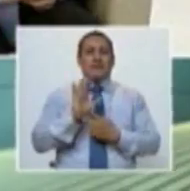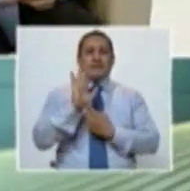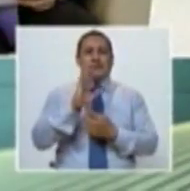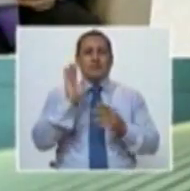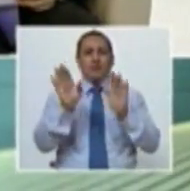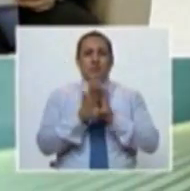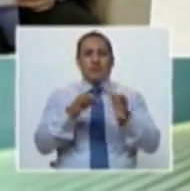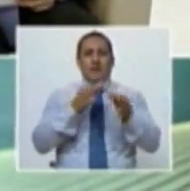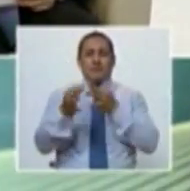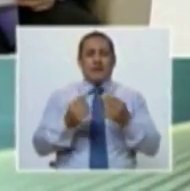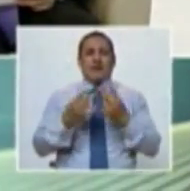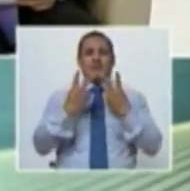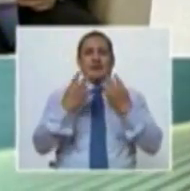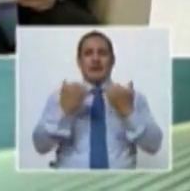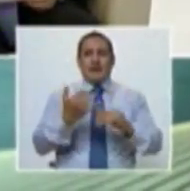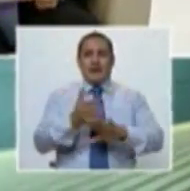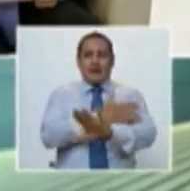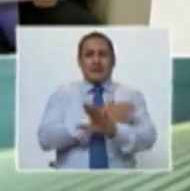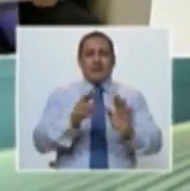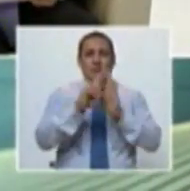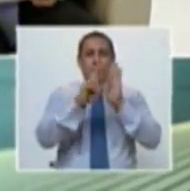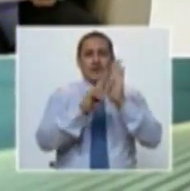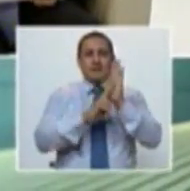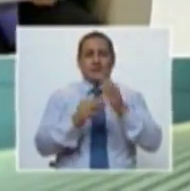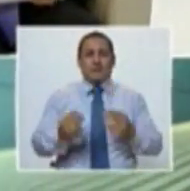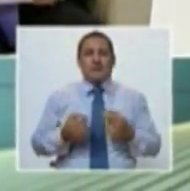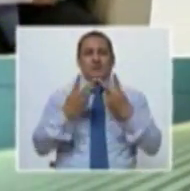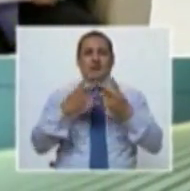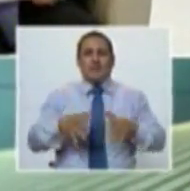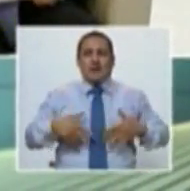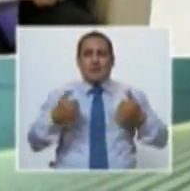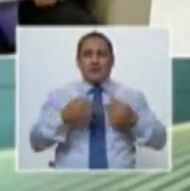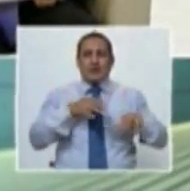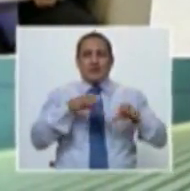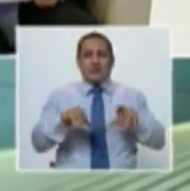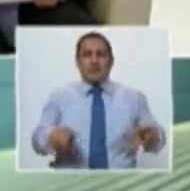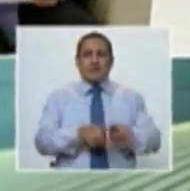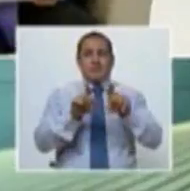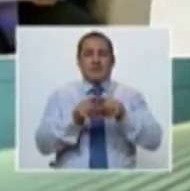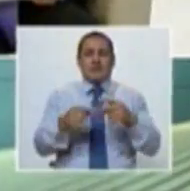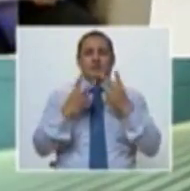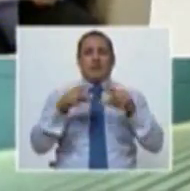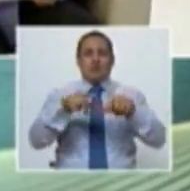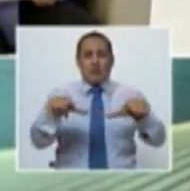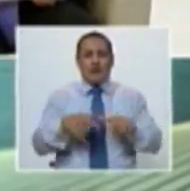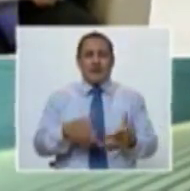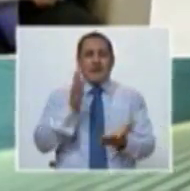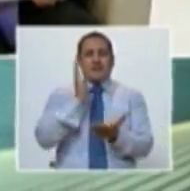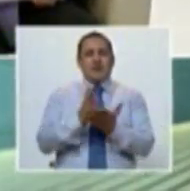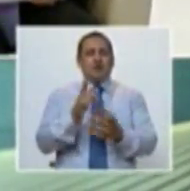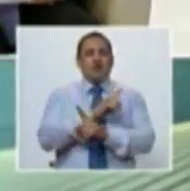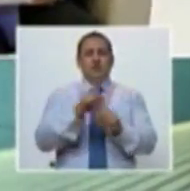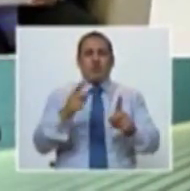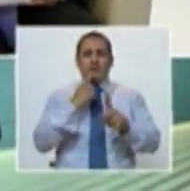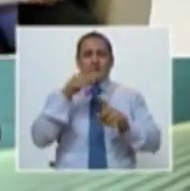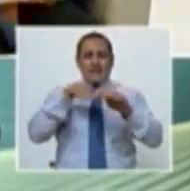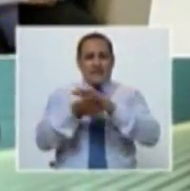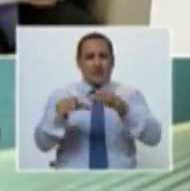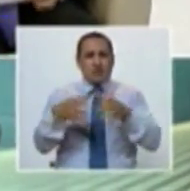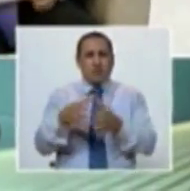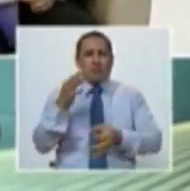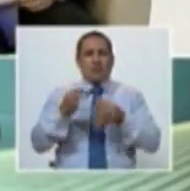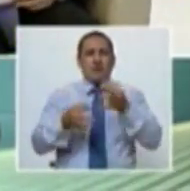establece a las personas como requisito para acceder a la carrera pública, dice no haber sido condenado ni estar incurso.